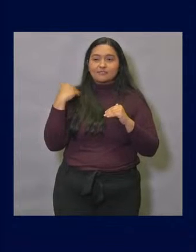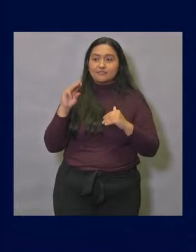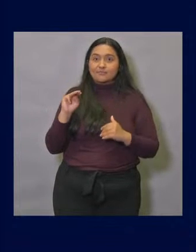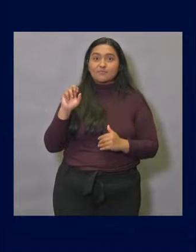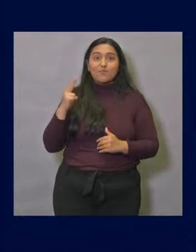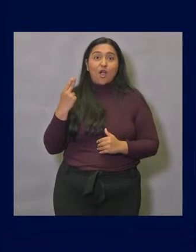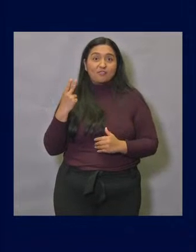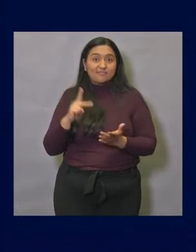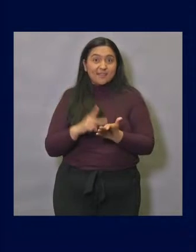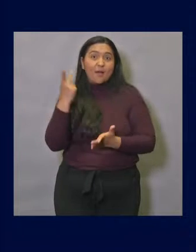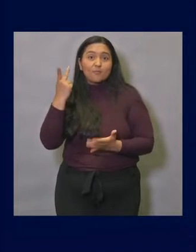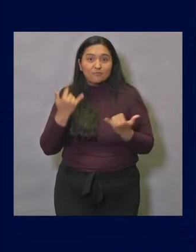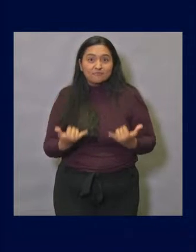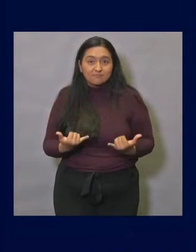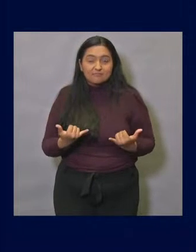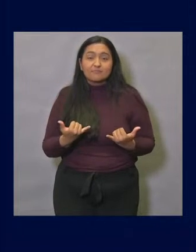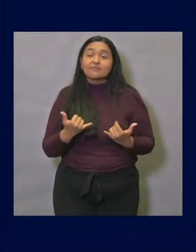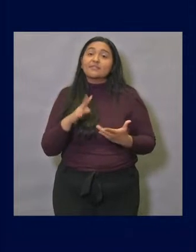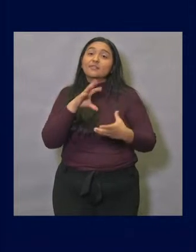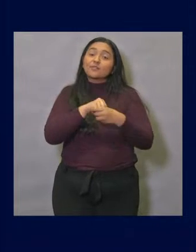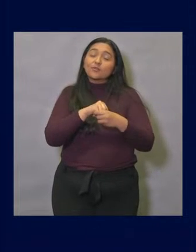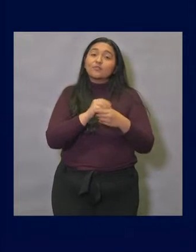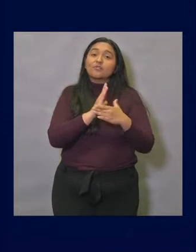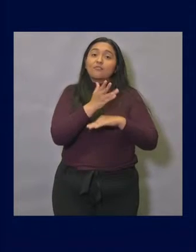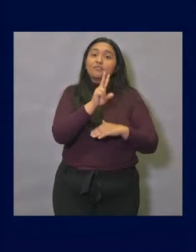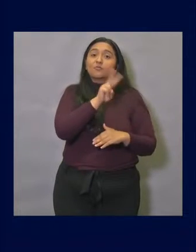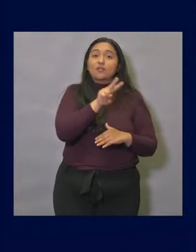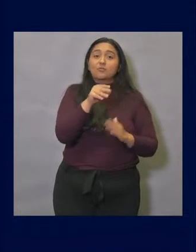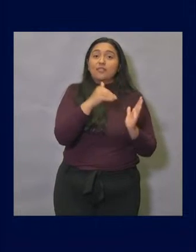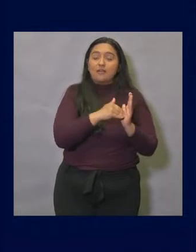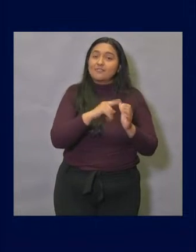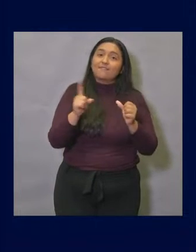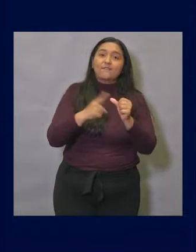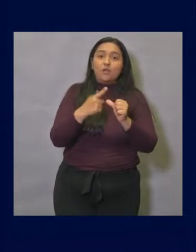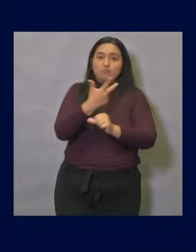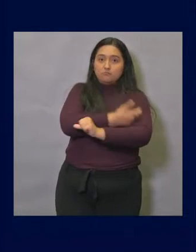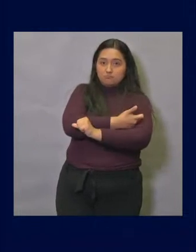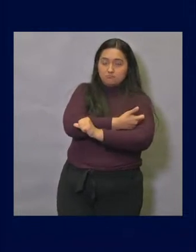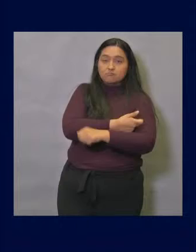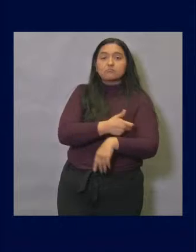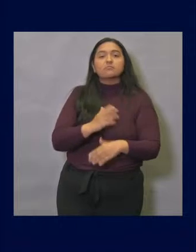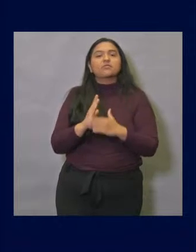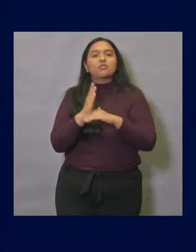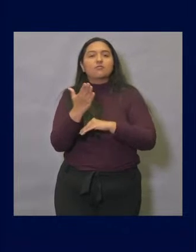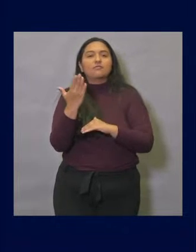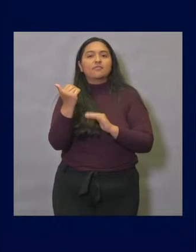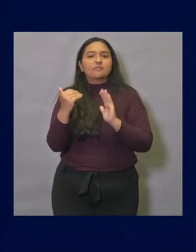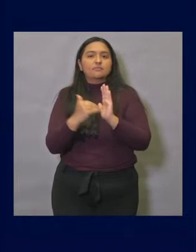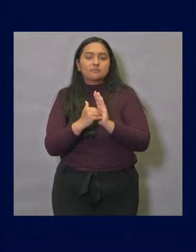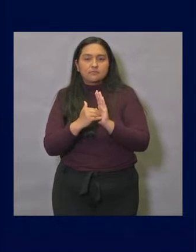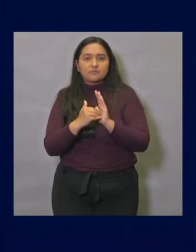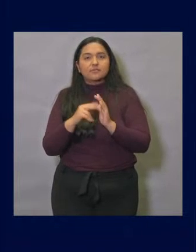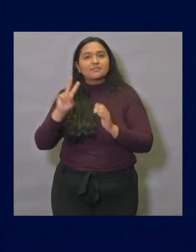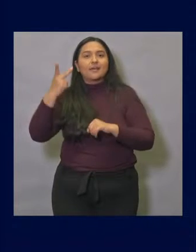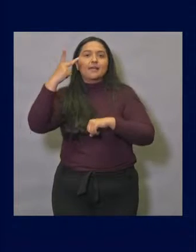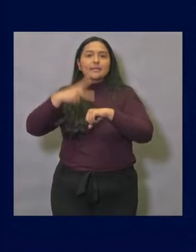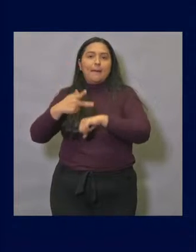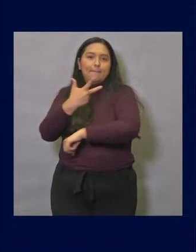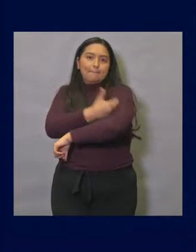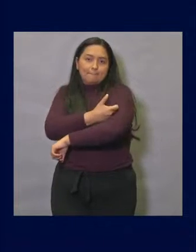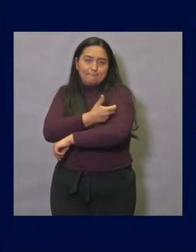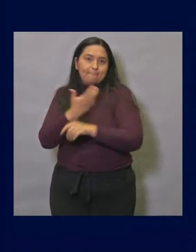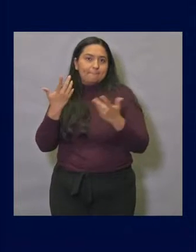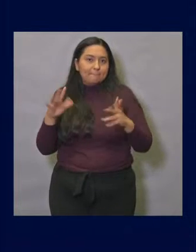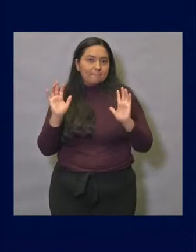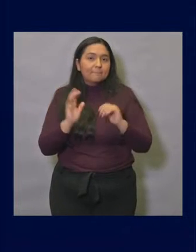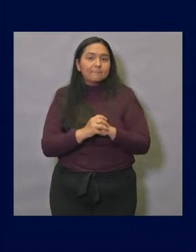marzo. Incluye más de 22,000 primeras dosis y más de 6,500 segundas dosis. Ahora estamos en